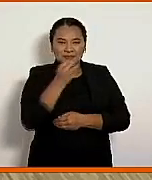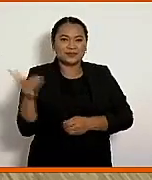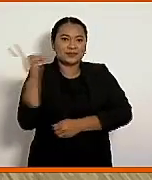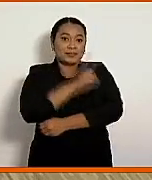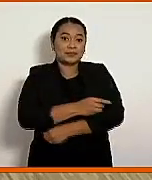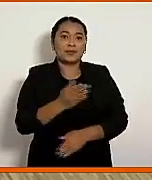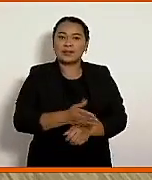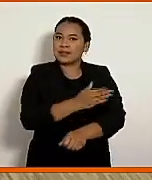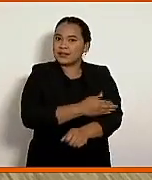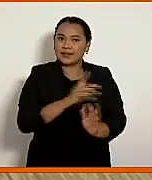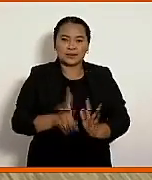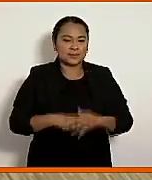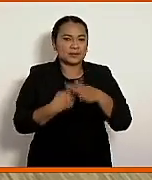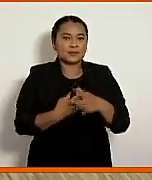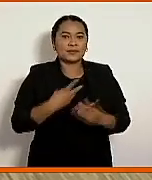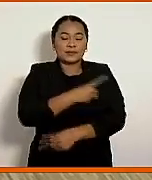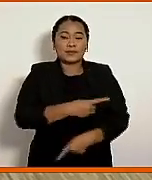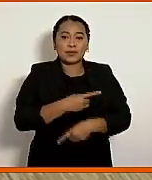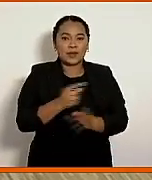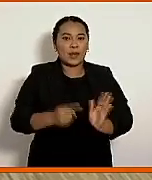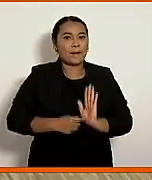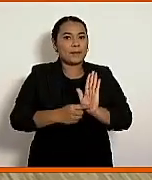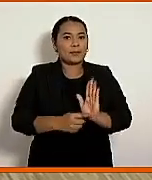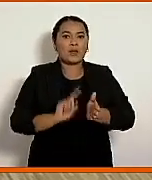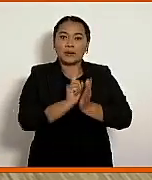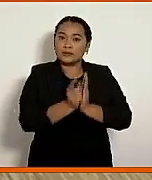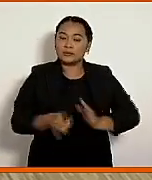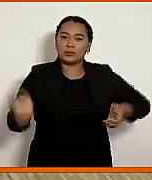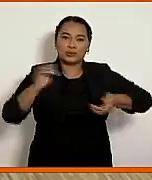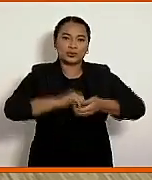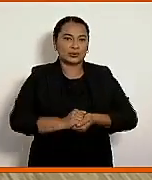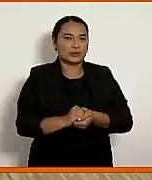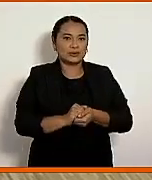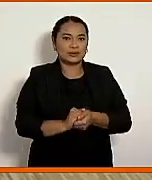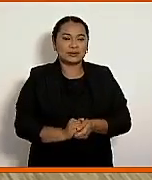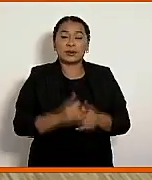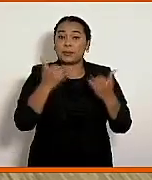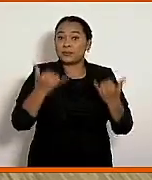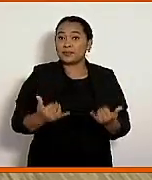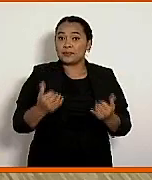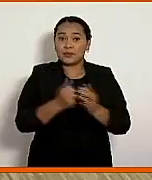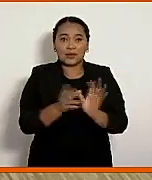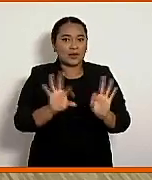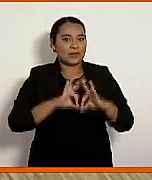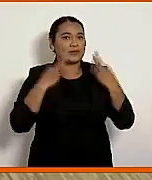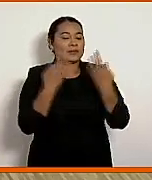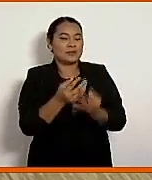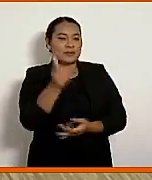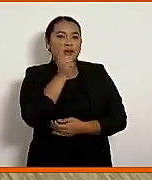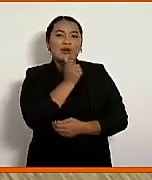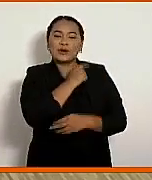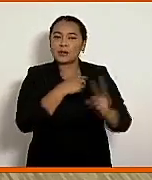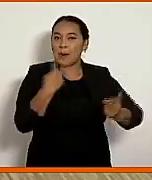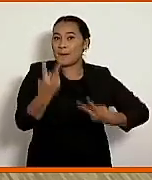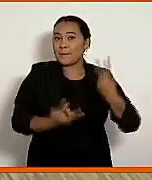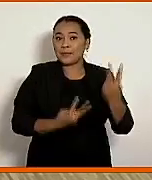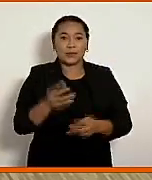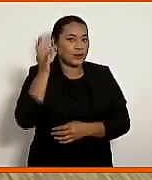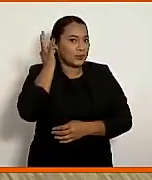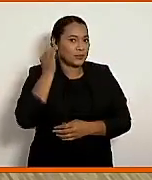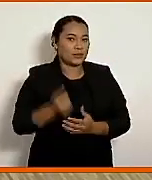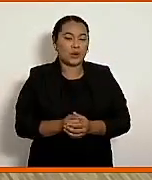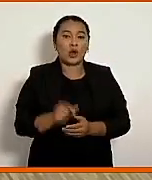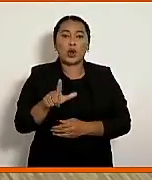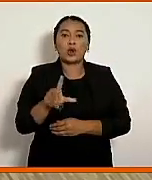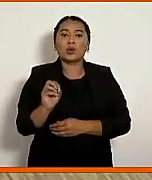Antes de iniciar con nuestra diversión, te queremos presentar nuestro Minuto Solidario. Y es que en esta ocasión, la familia Loto visitó a Lourdes, una ciudadana de